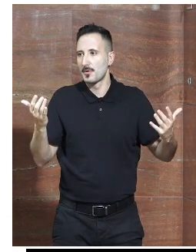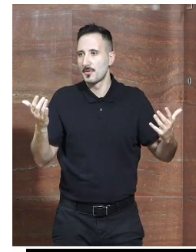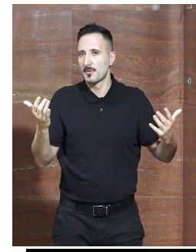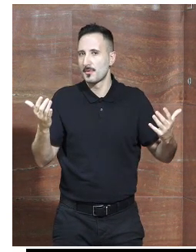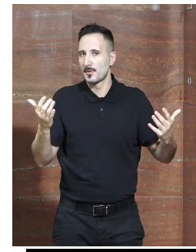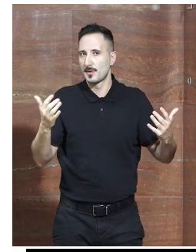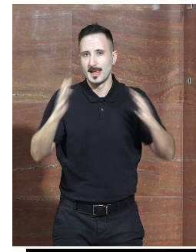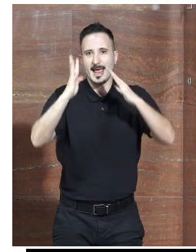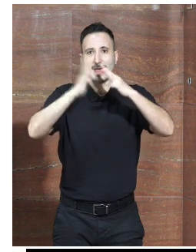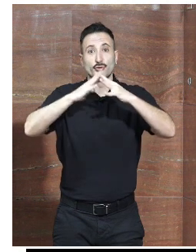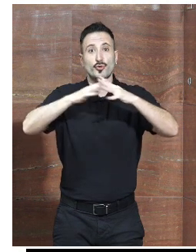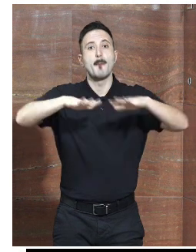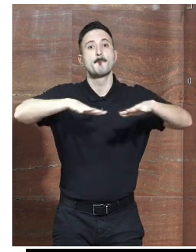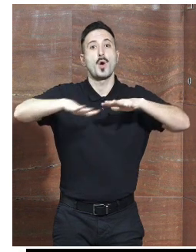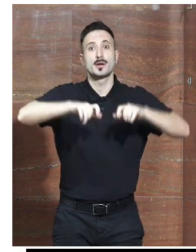la estructura móvil,